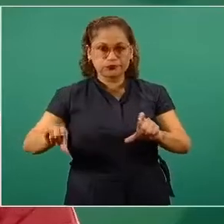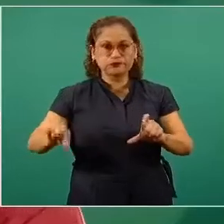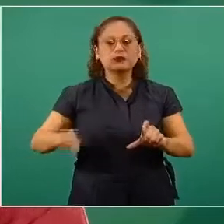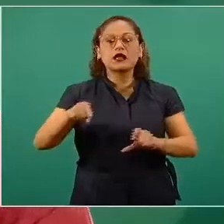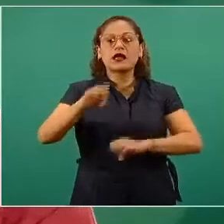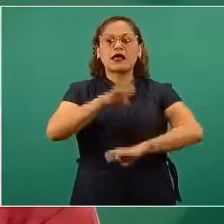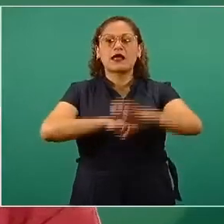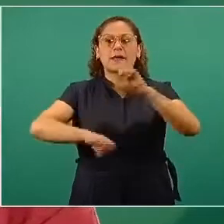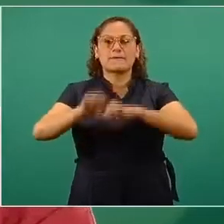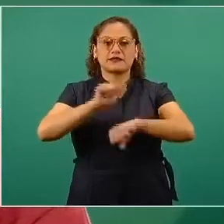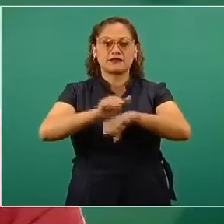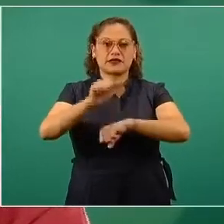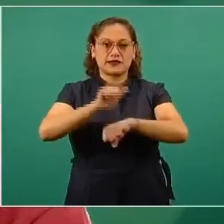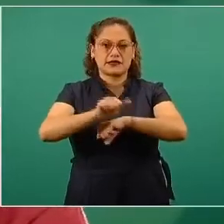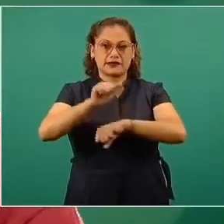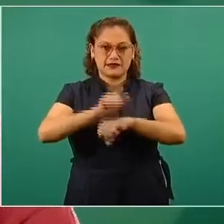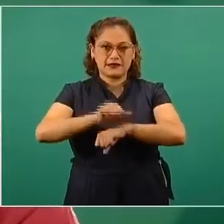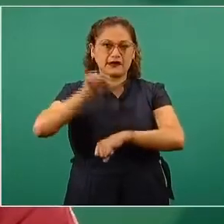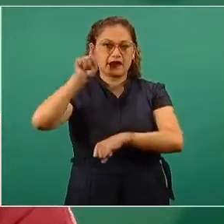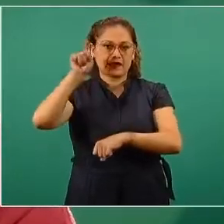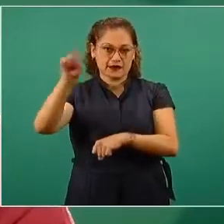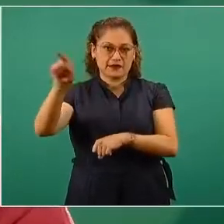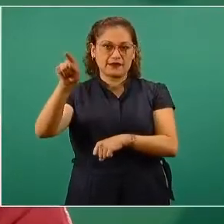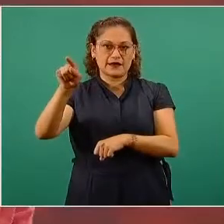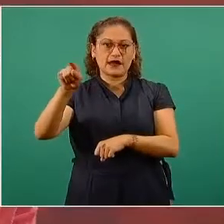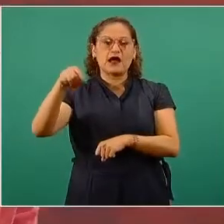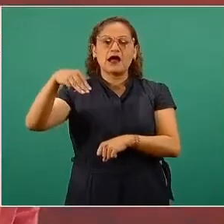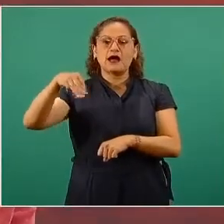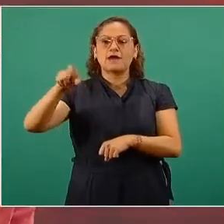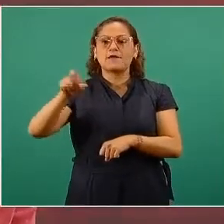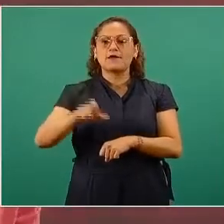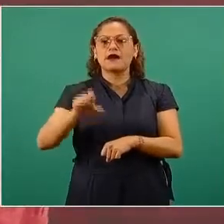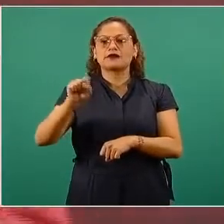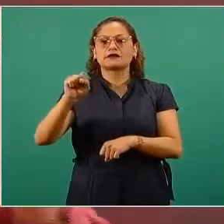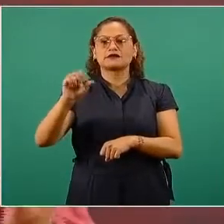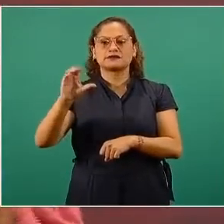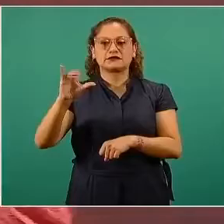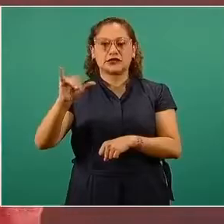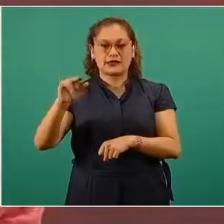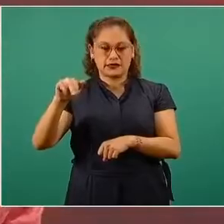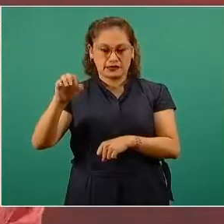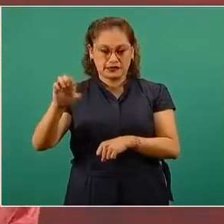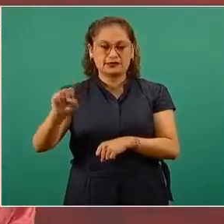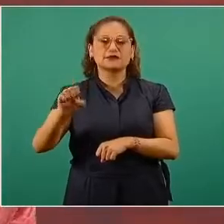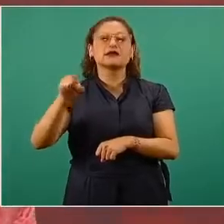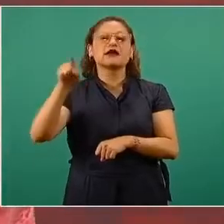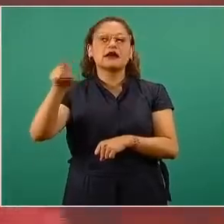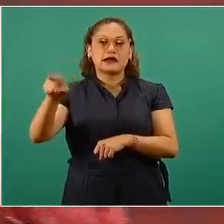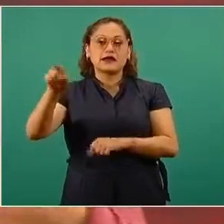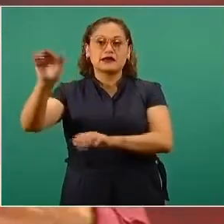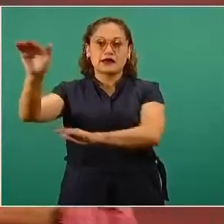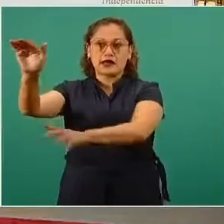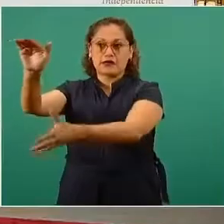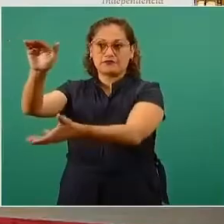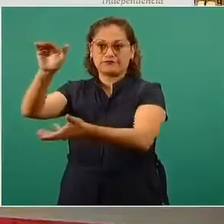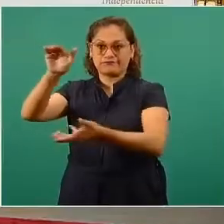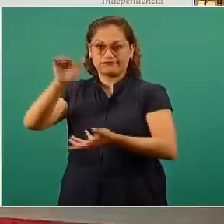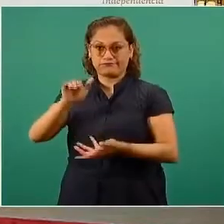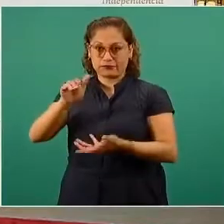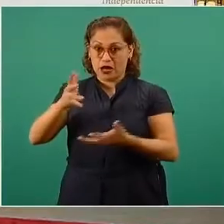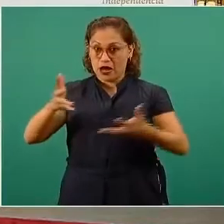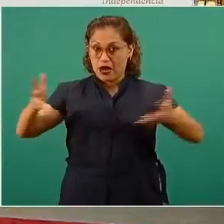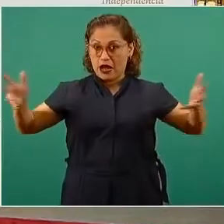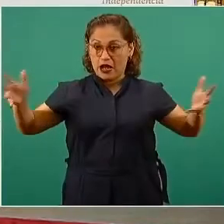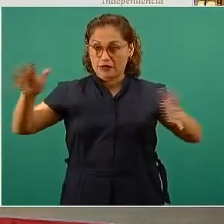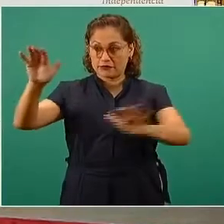argentina que está en Buenos Aires, la compañía Max Science. Y ahí se exportan a México, vienen en contenedores